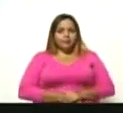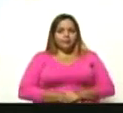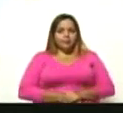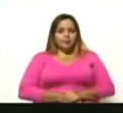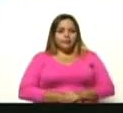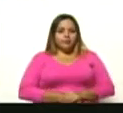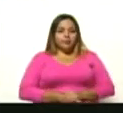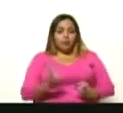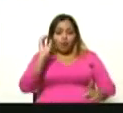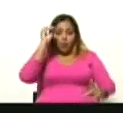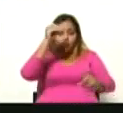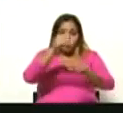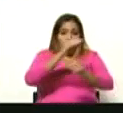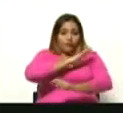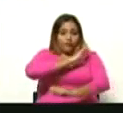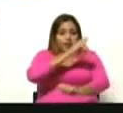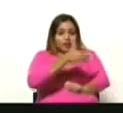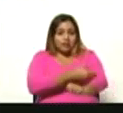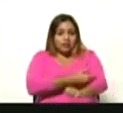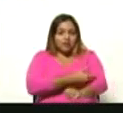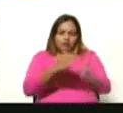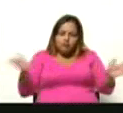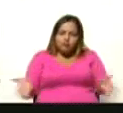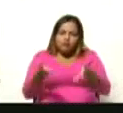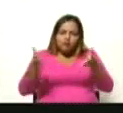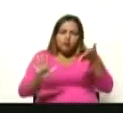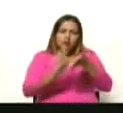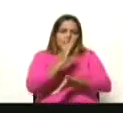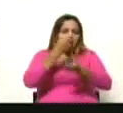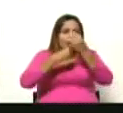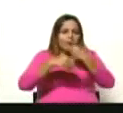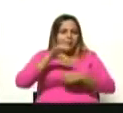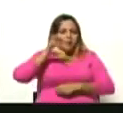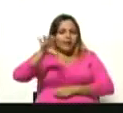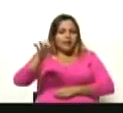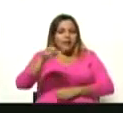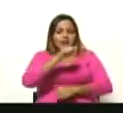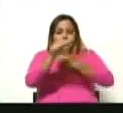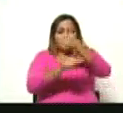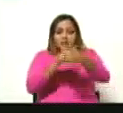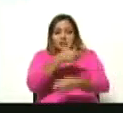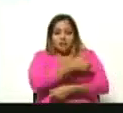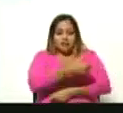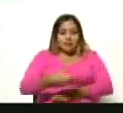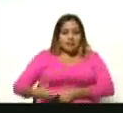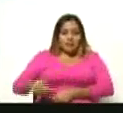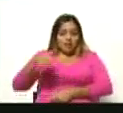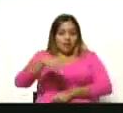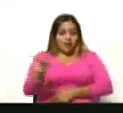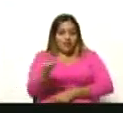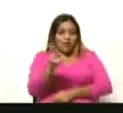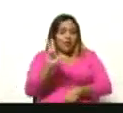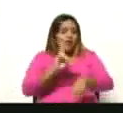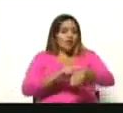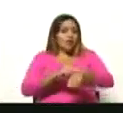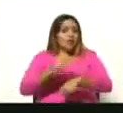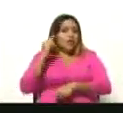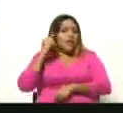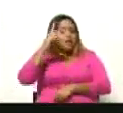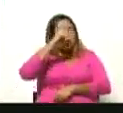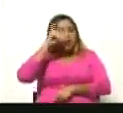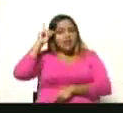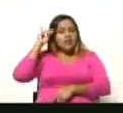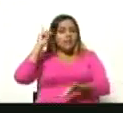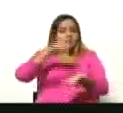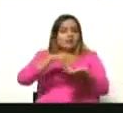Con el objetivo de fortalecer e impulsar el sector alimentario en el país, la vicepresidenta ejecutiva de la República, doctora Delcy Rodríguez,